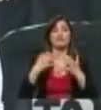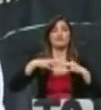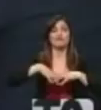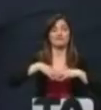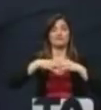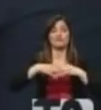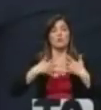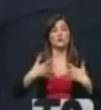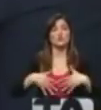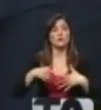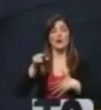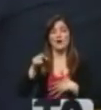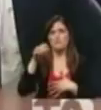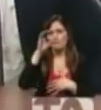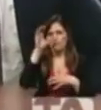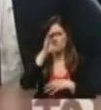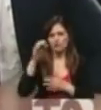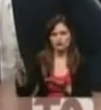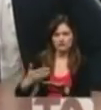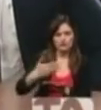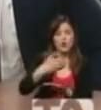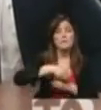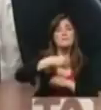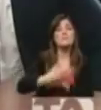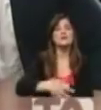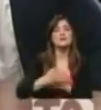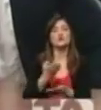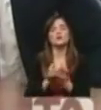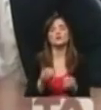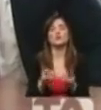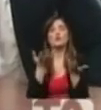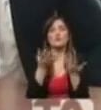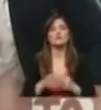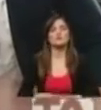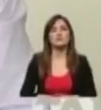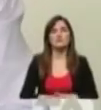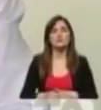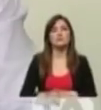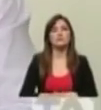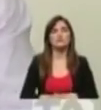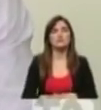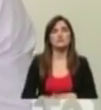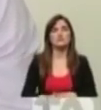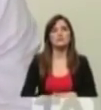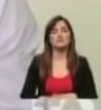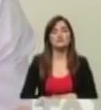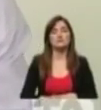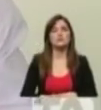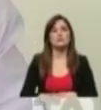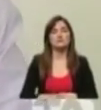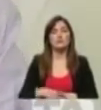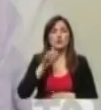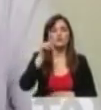se encuentra levantando información para saber cuánto se perdió en total. Por ahora, da un estimado. Yo creo que está alrededor